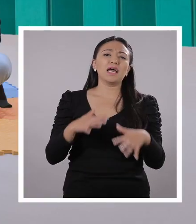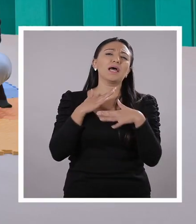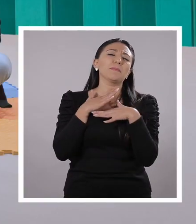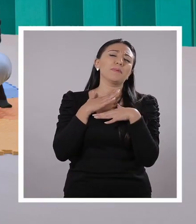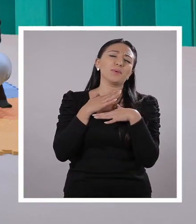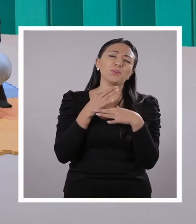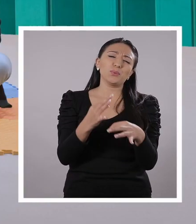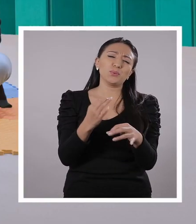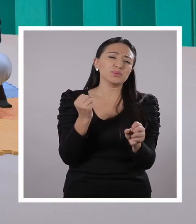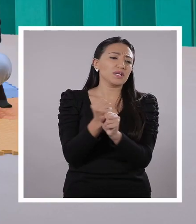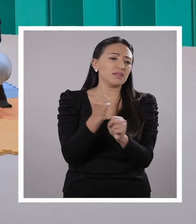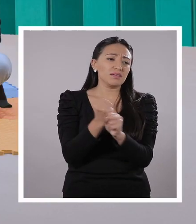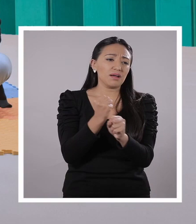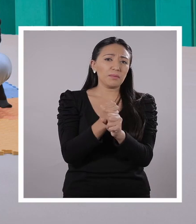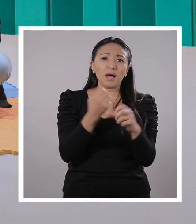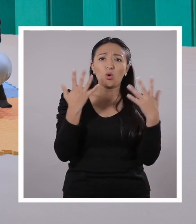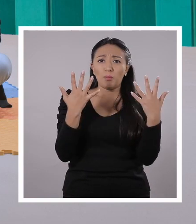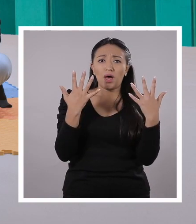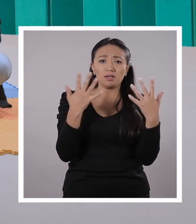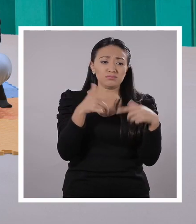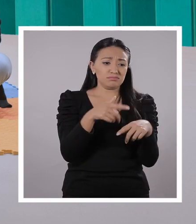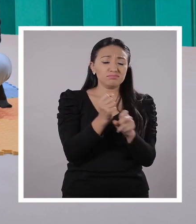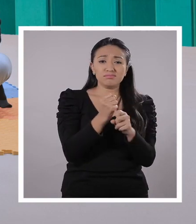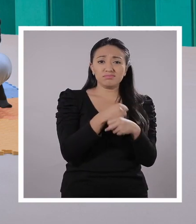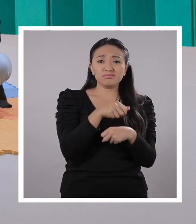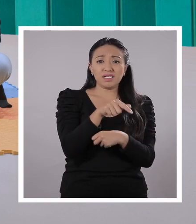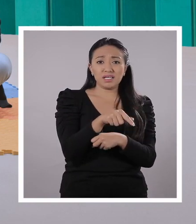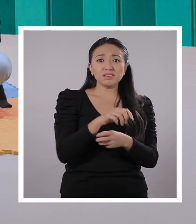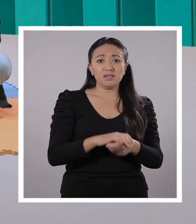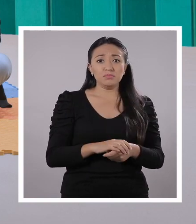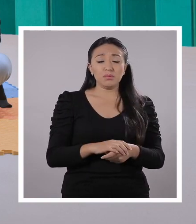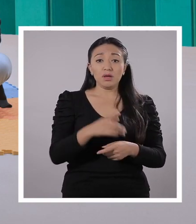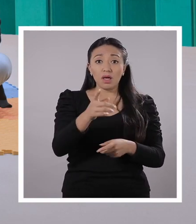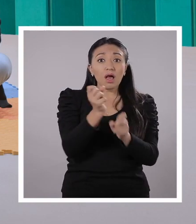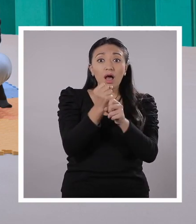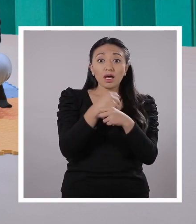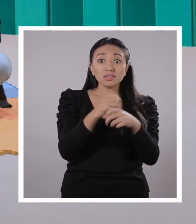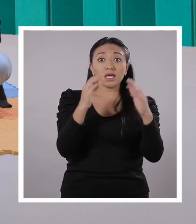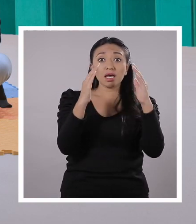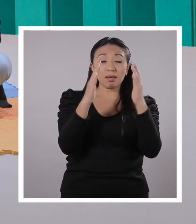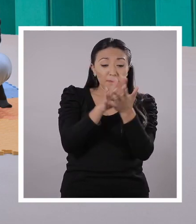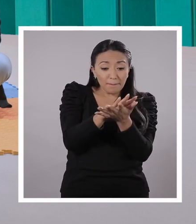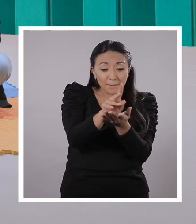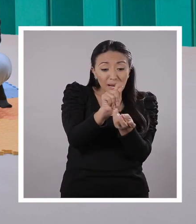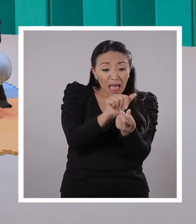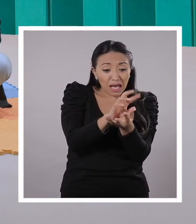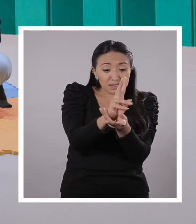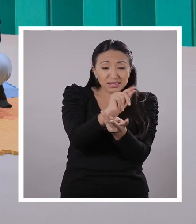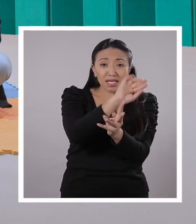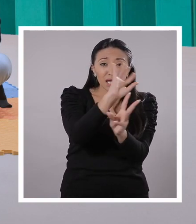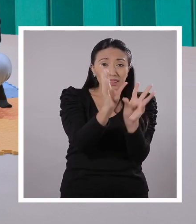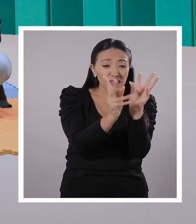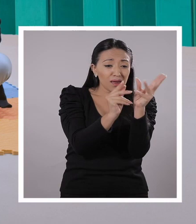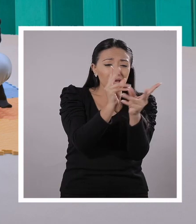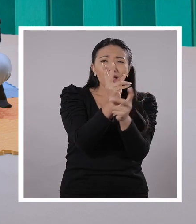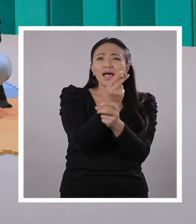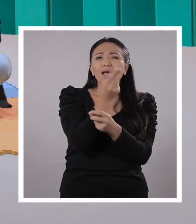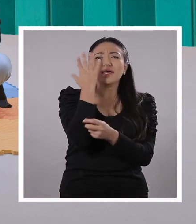Me encantó la actividad que hicimos con nuestras manos. Mm. Esto de hacer una plastilina casera y dar forma.